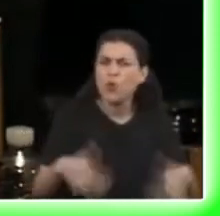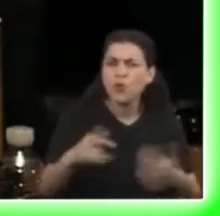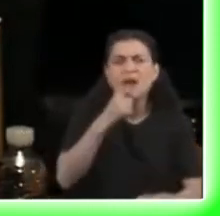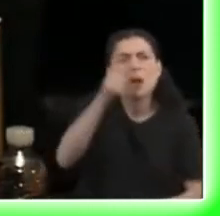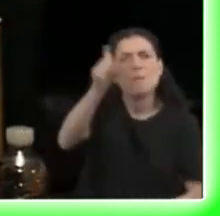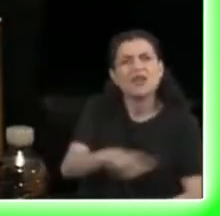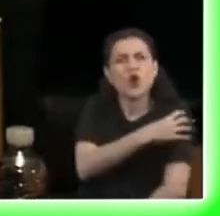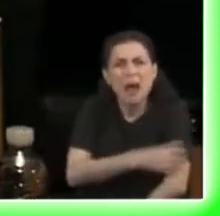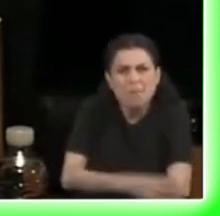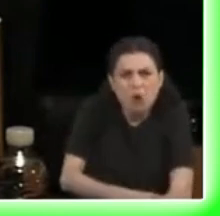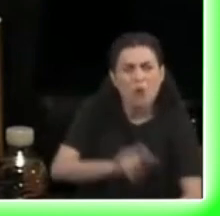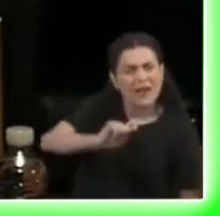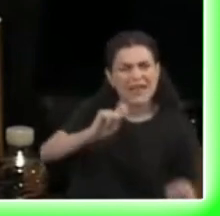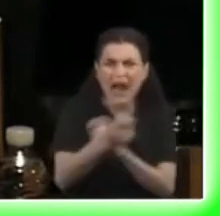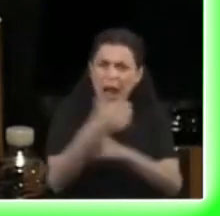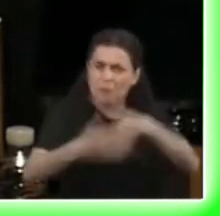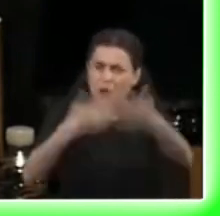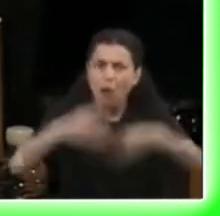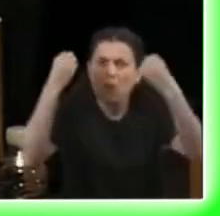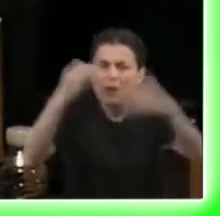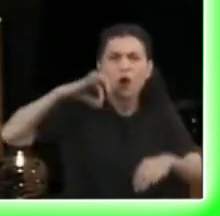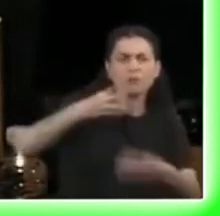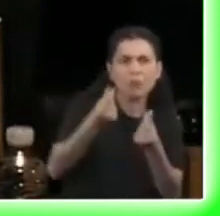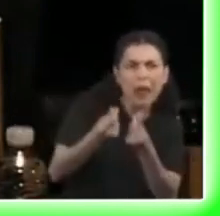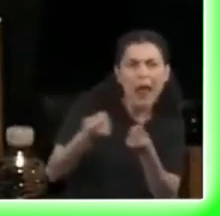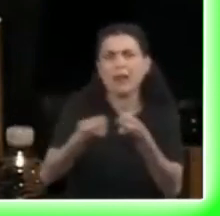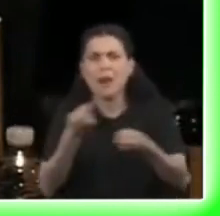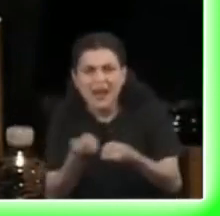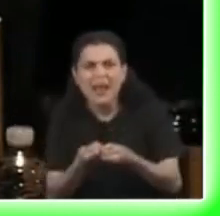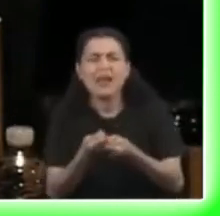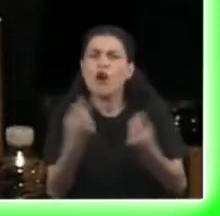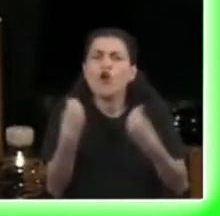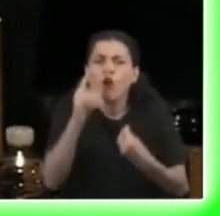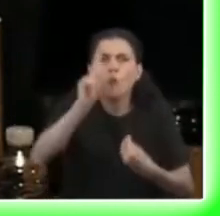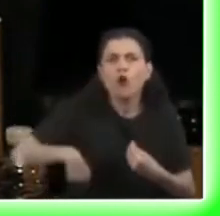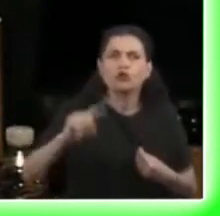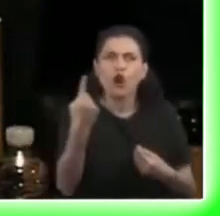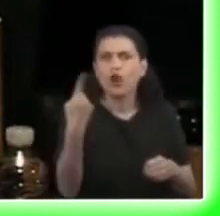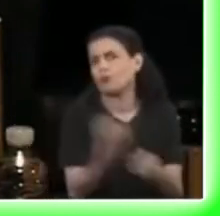pueda prosperar a través del mecanismo de mercado y sin la dádiva de un político.